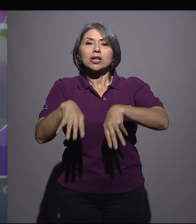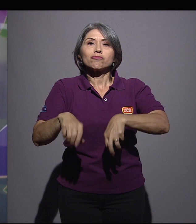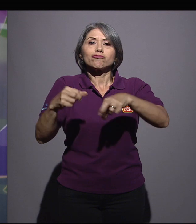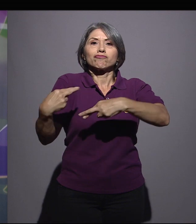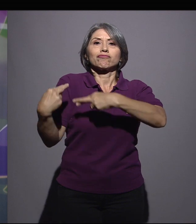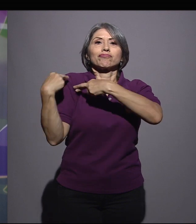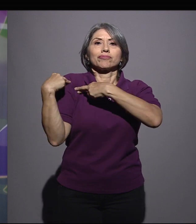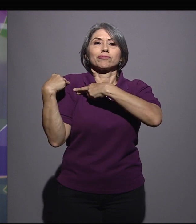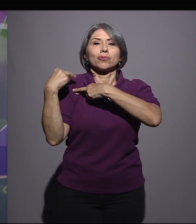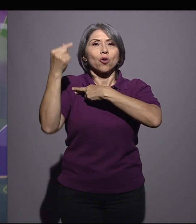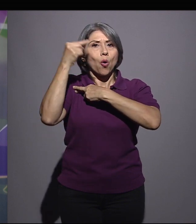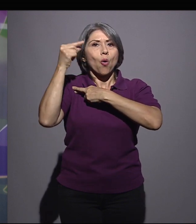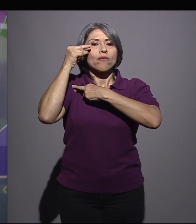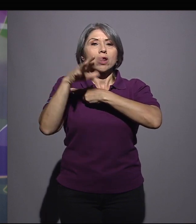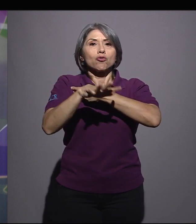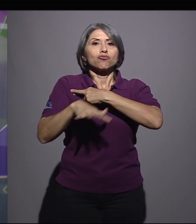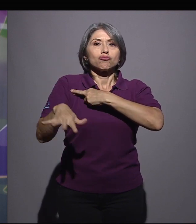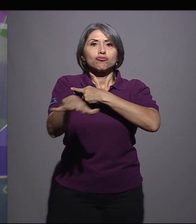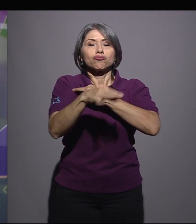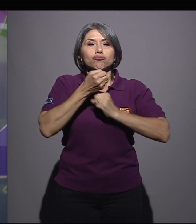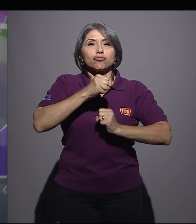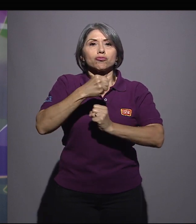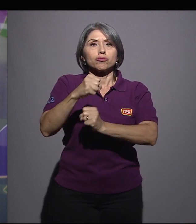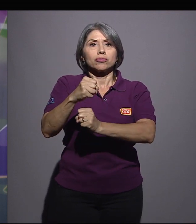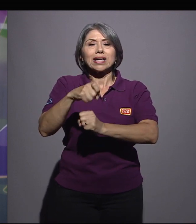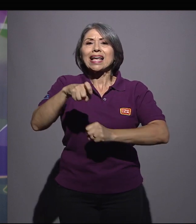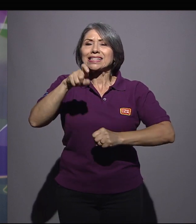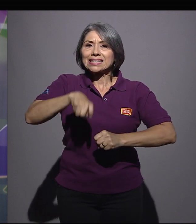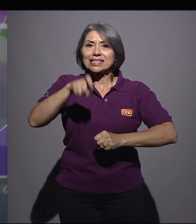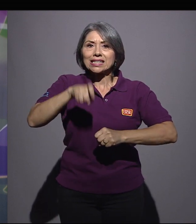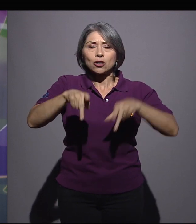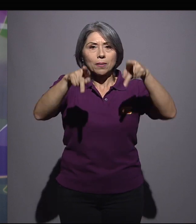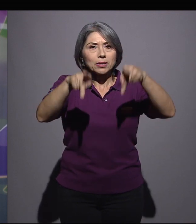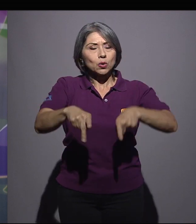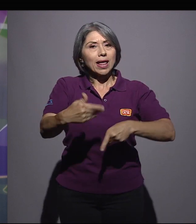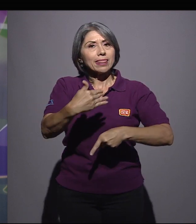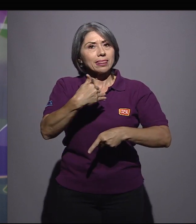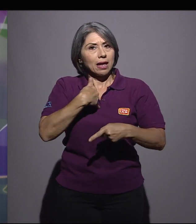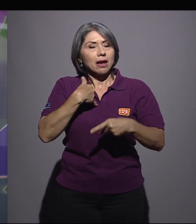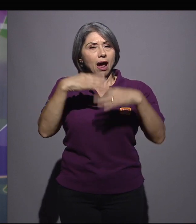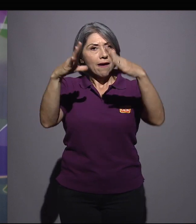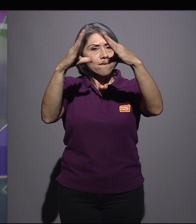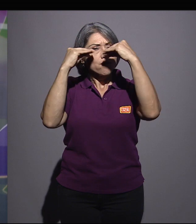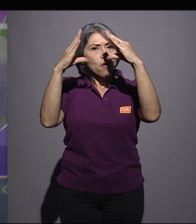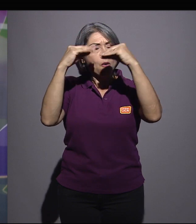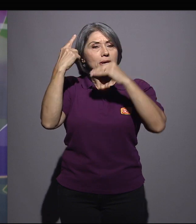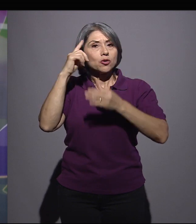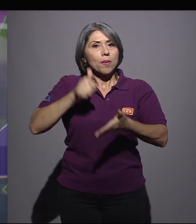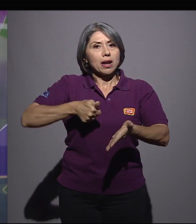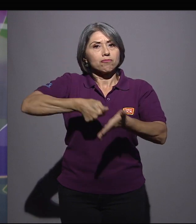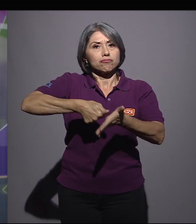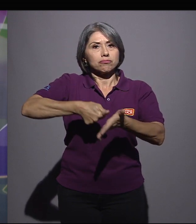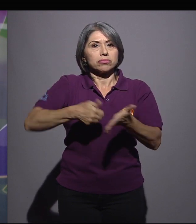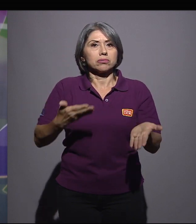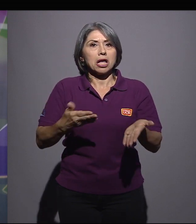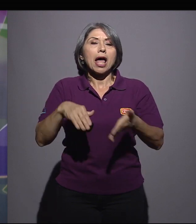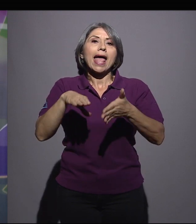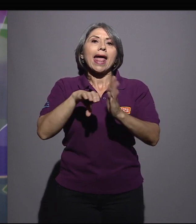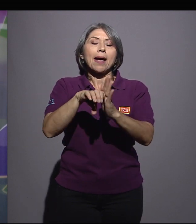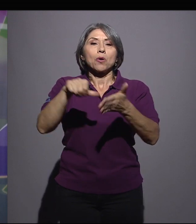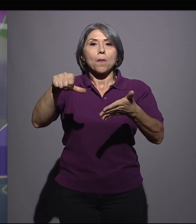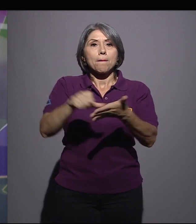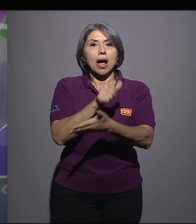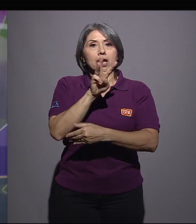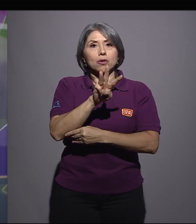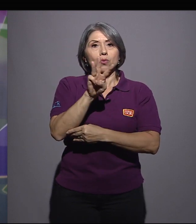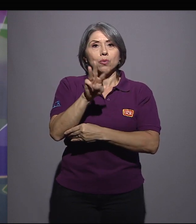el ciudadano ejerza un voto informado. Hay en lo que son las páginas del Tribunal Supremo de Elecciones,